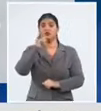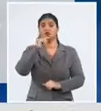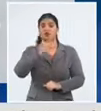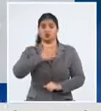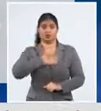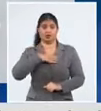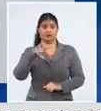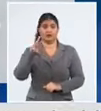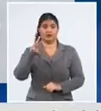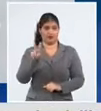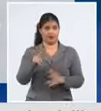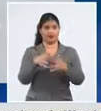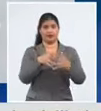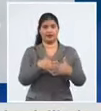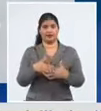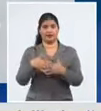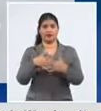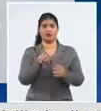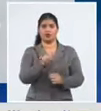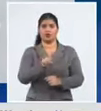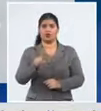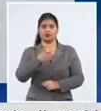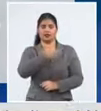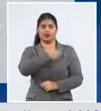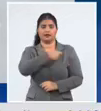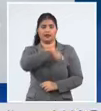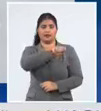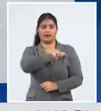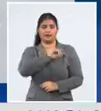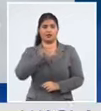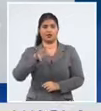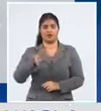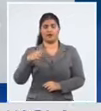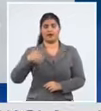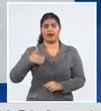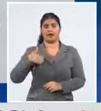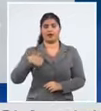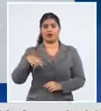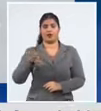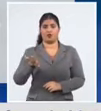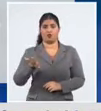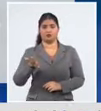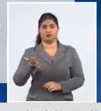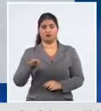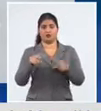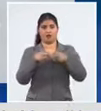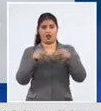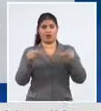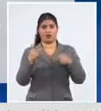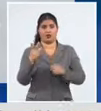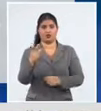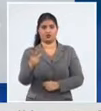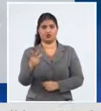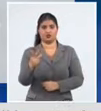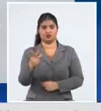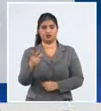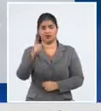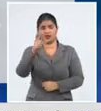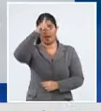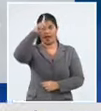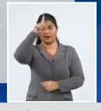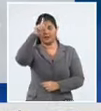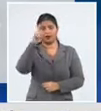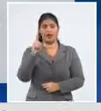de Estados Unidos 11, de España 9, de Canadá 8, de Japón 2 y de Alemania,